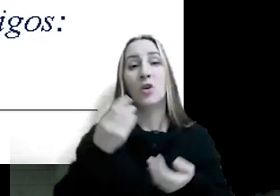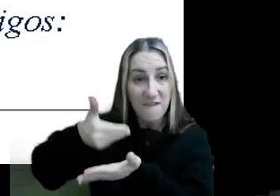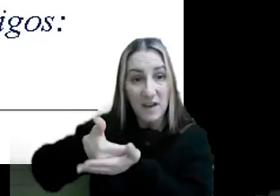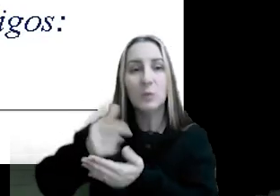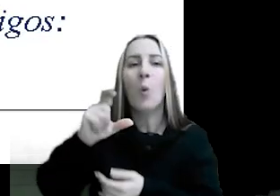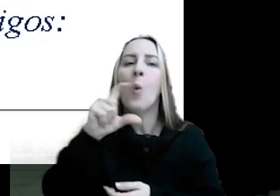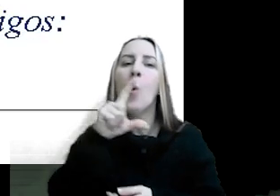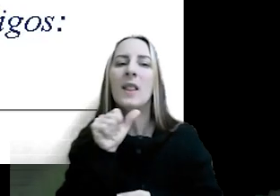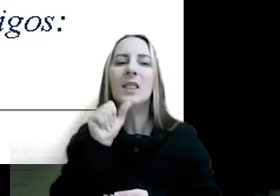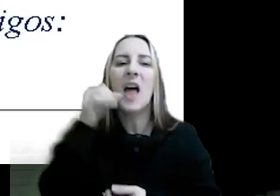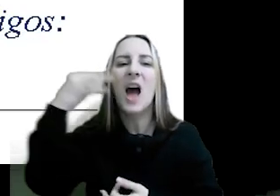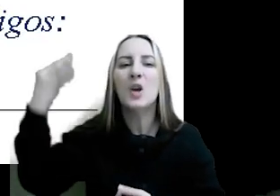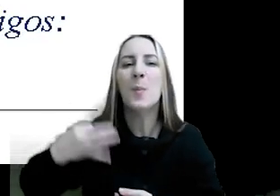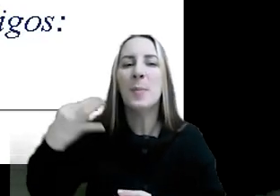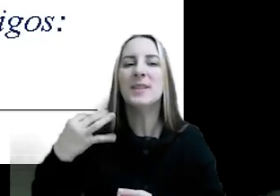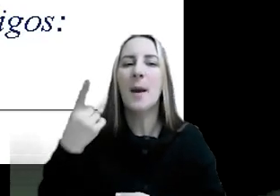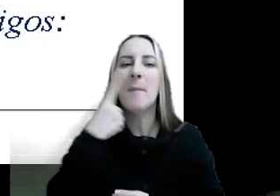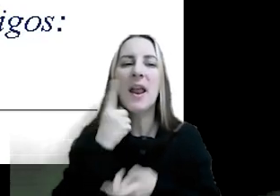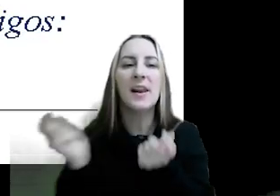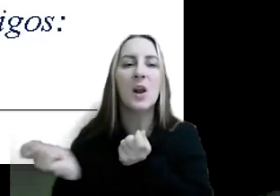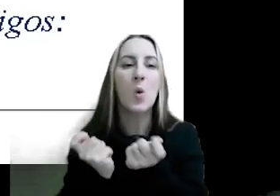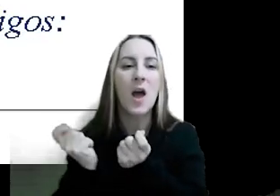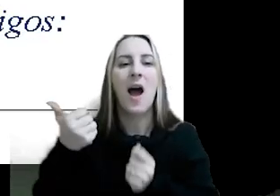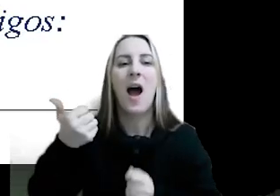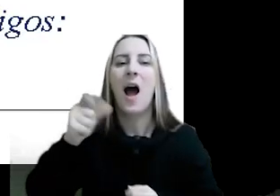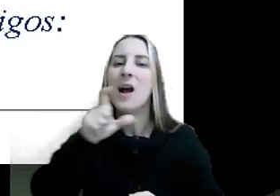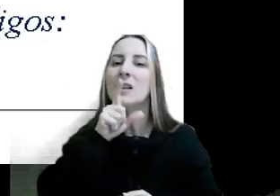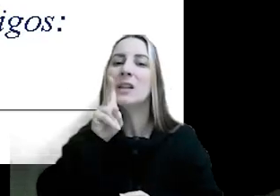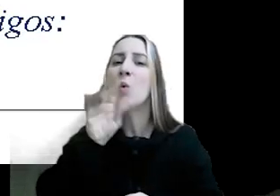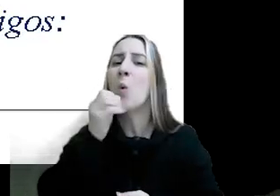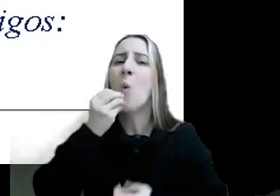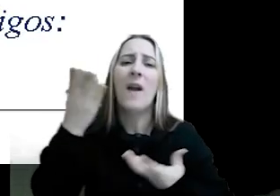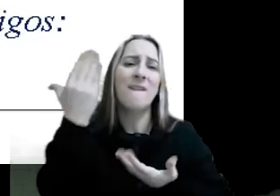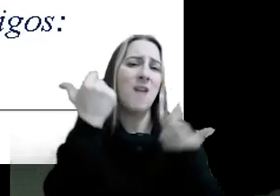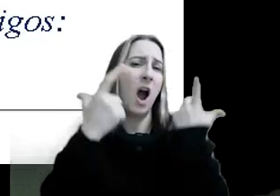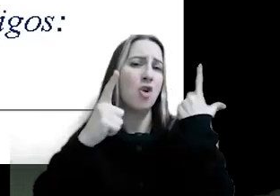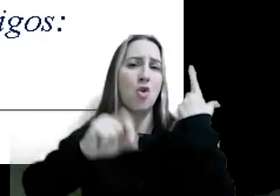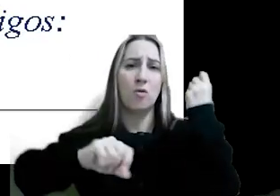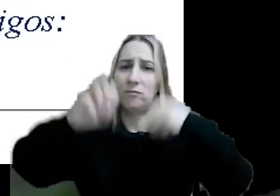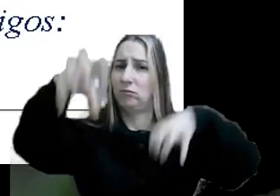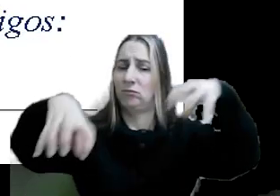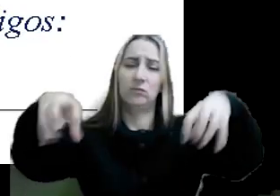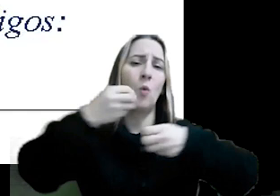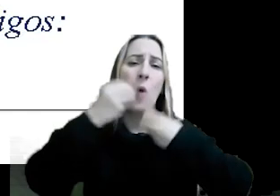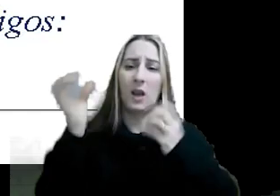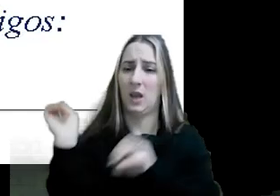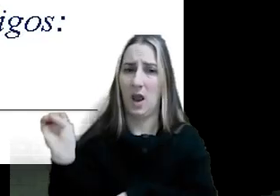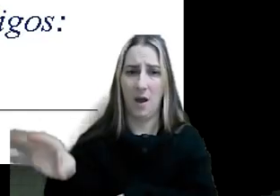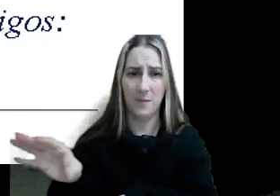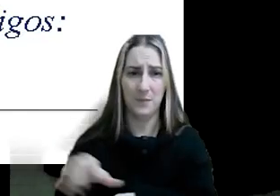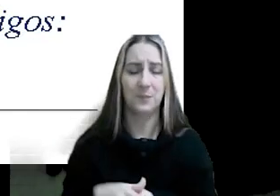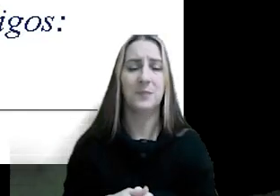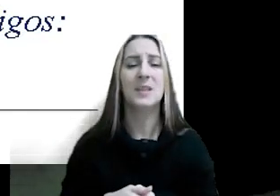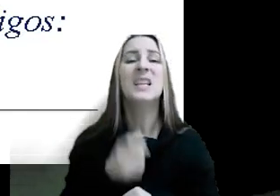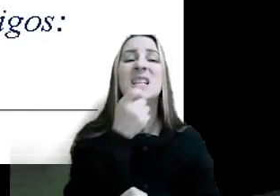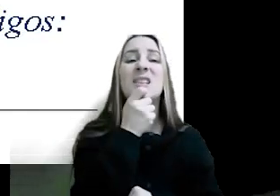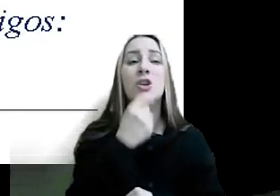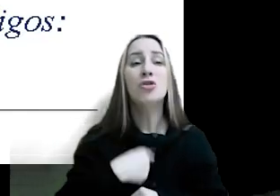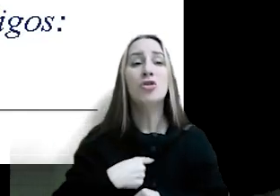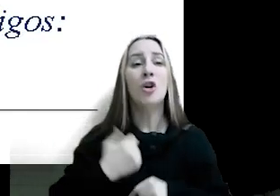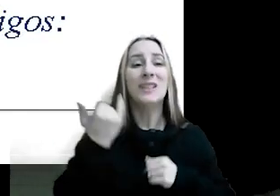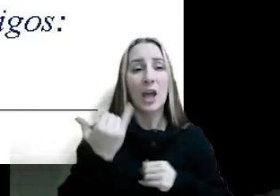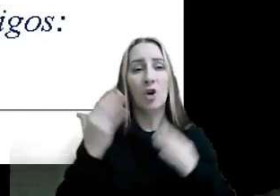de regularización de activos en cualquier entidad financiera. Pero si yo tengo bienes,